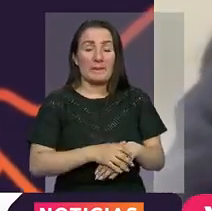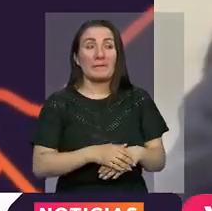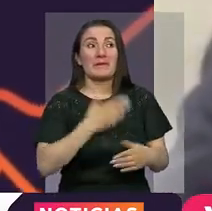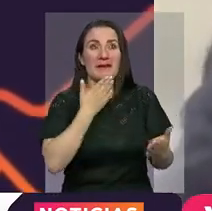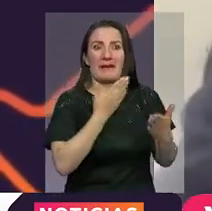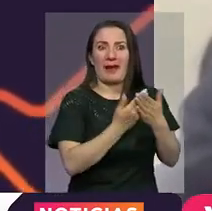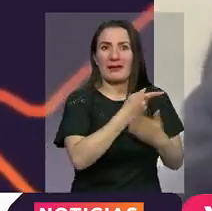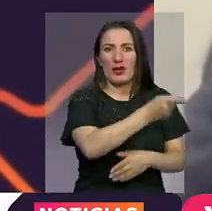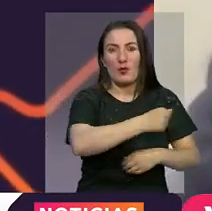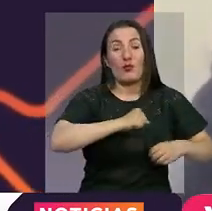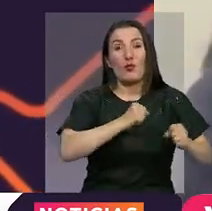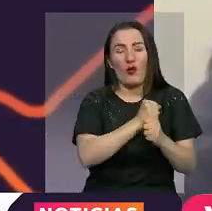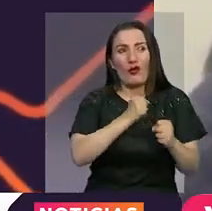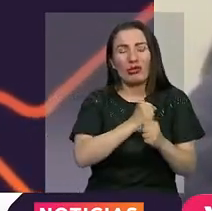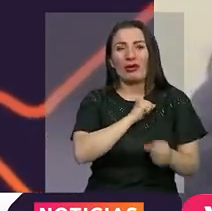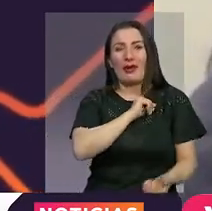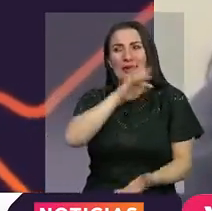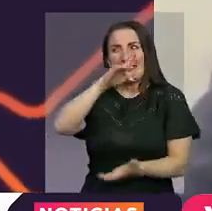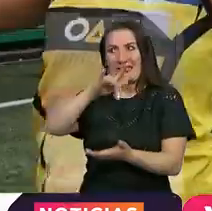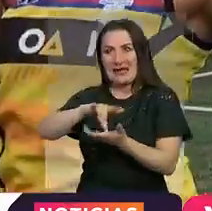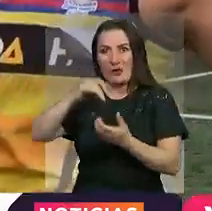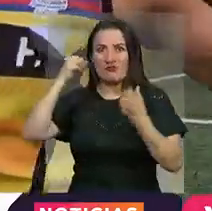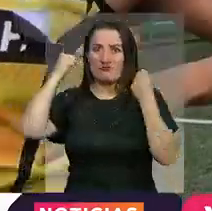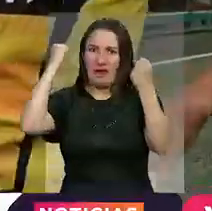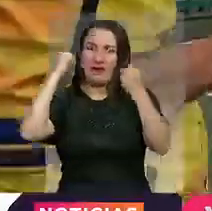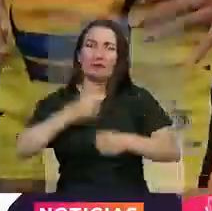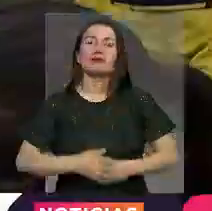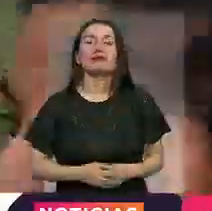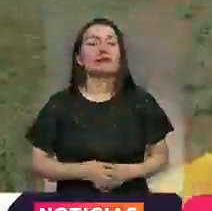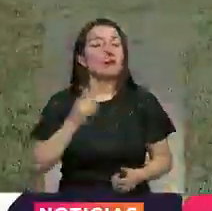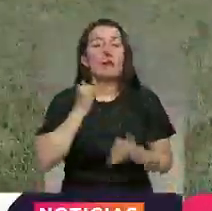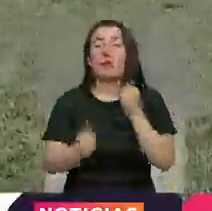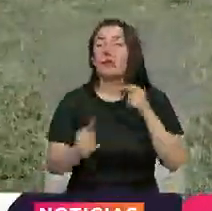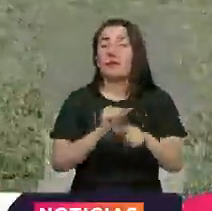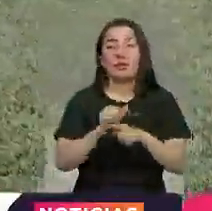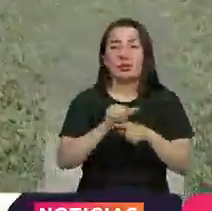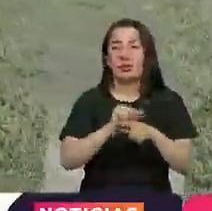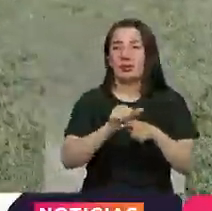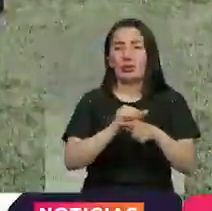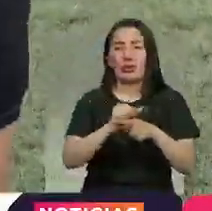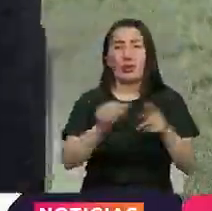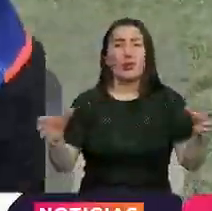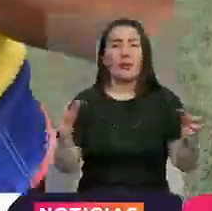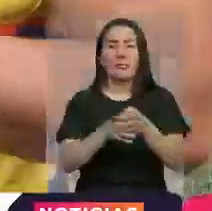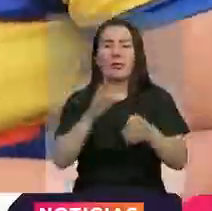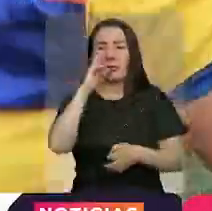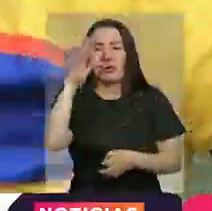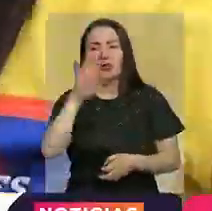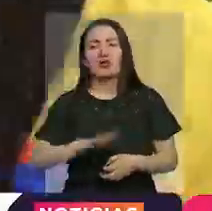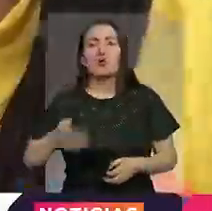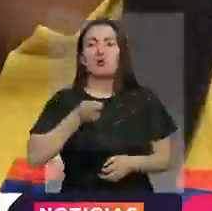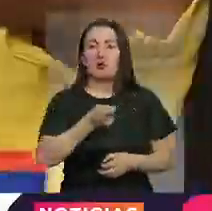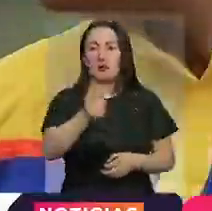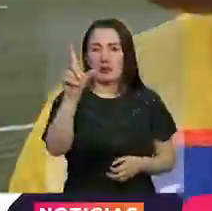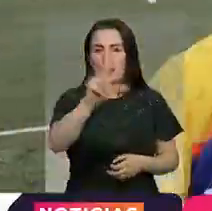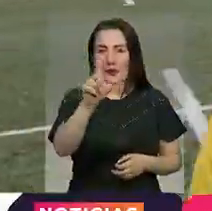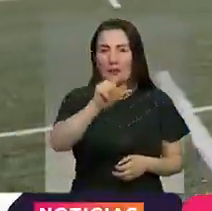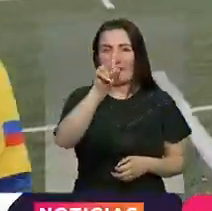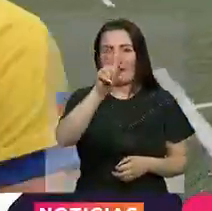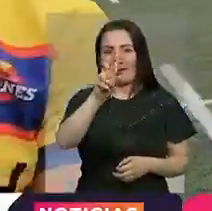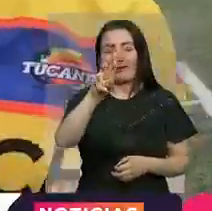al rugby Bogotá llegué hasta donde estoy. El último entrenamiento para el equipo colombiano en territorio nacional será el próximo lunes